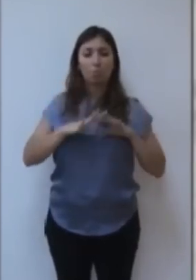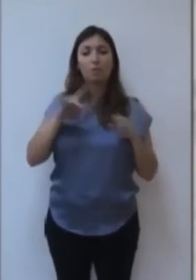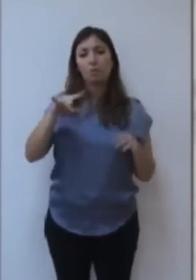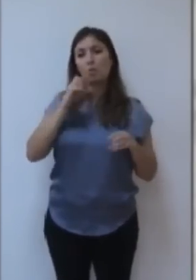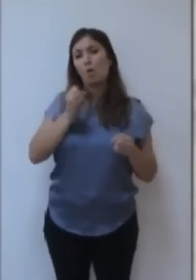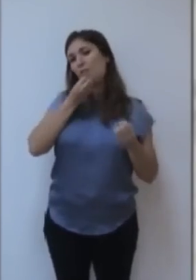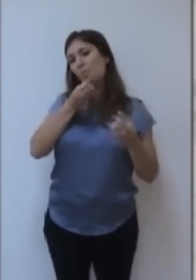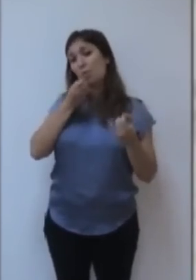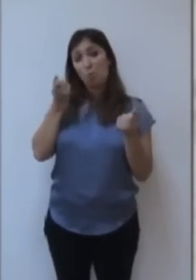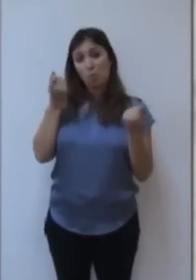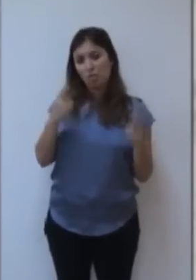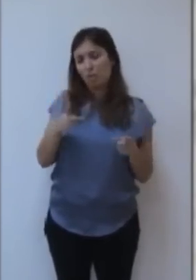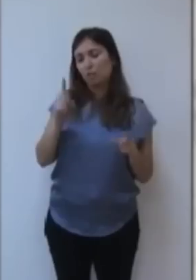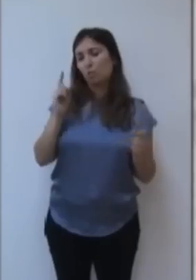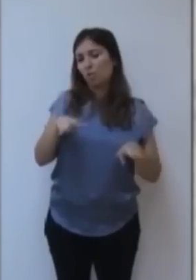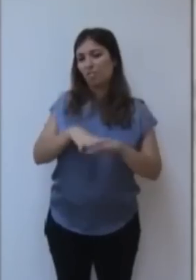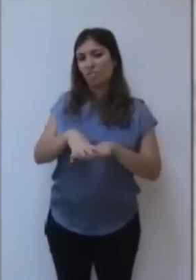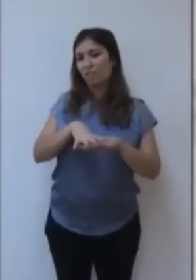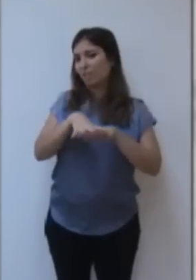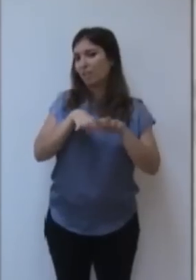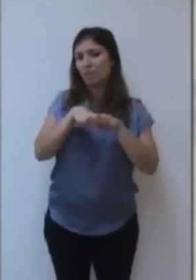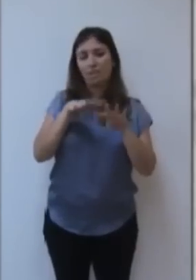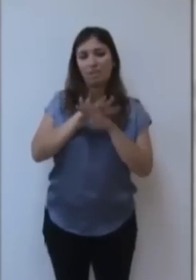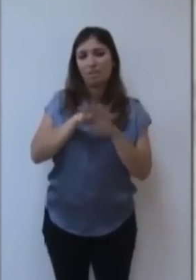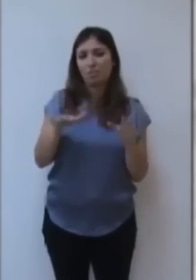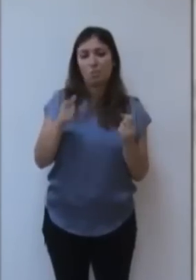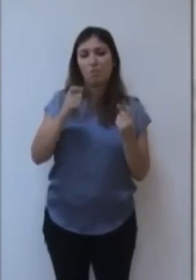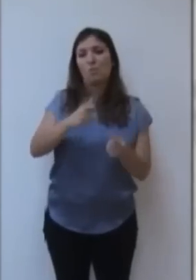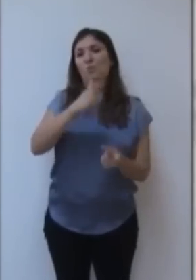la información no necesaria, que sea lo más